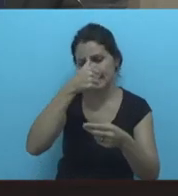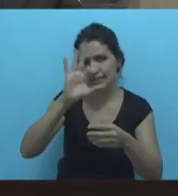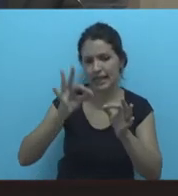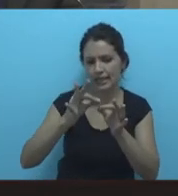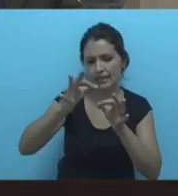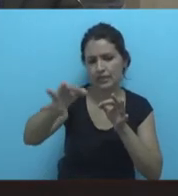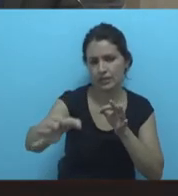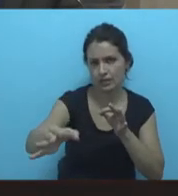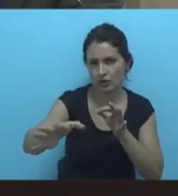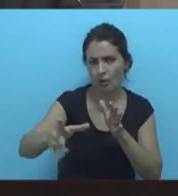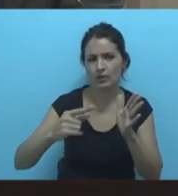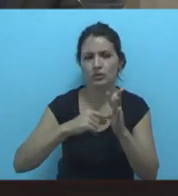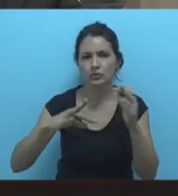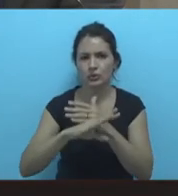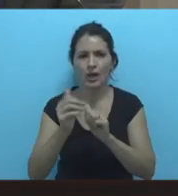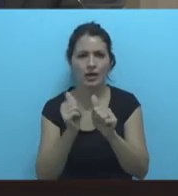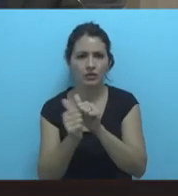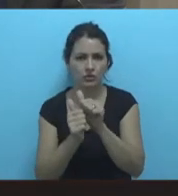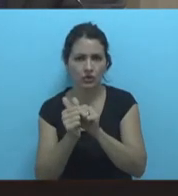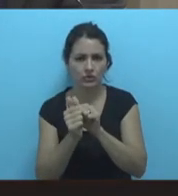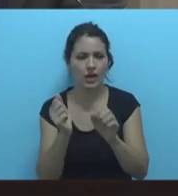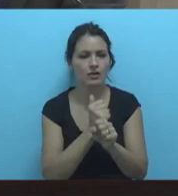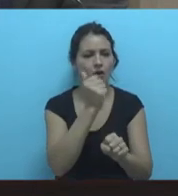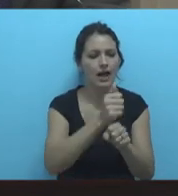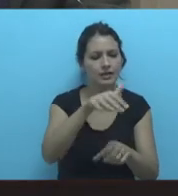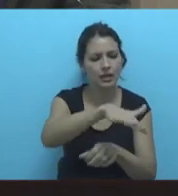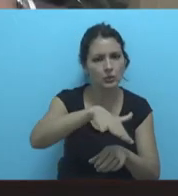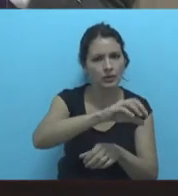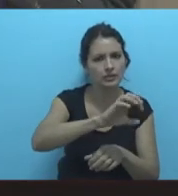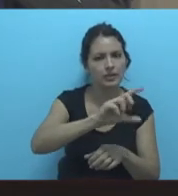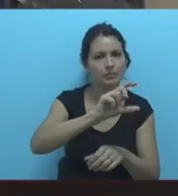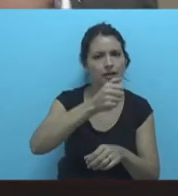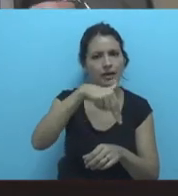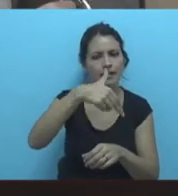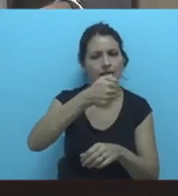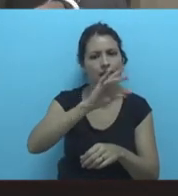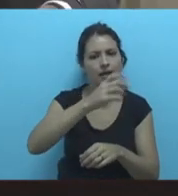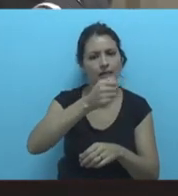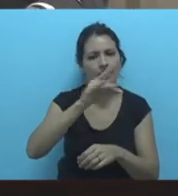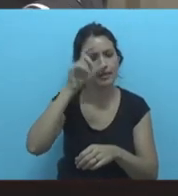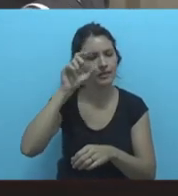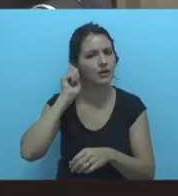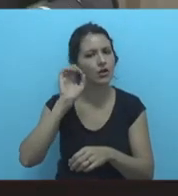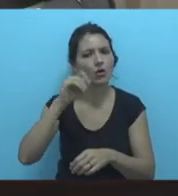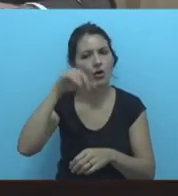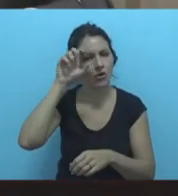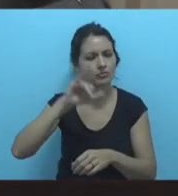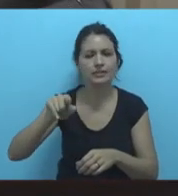los días desde la ciudad de Rosario hacia los profesorados de Cañada de Gómez y Armstrong. Tomo a consideración el proyecto de